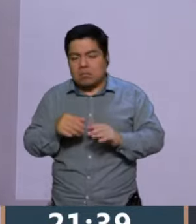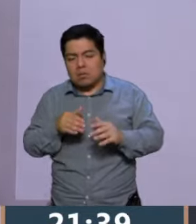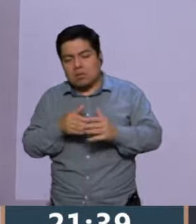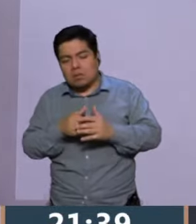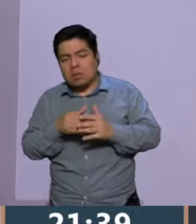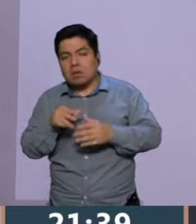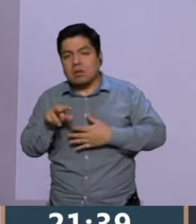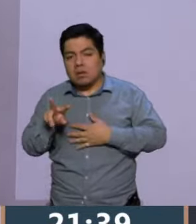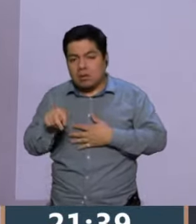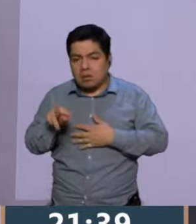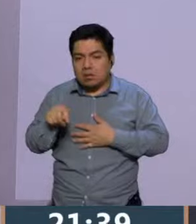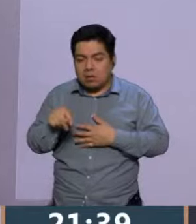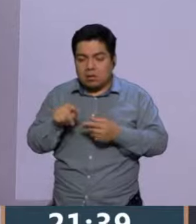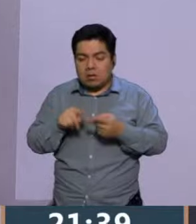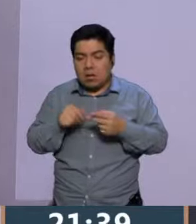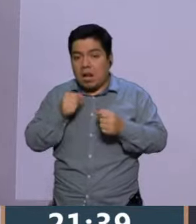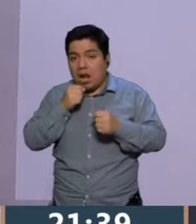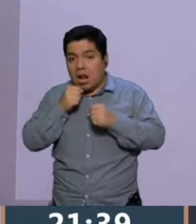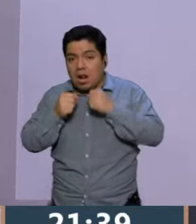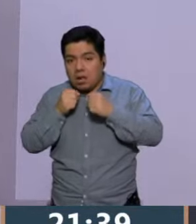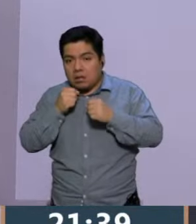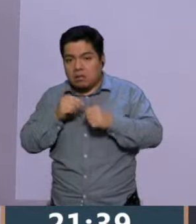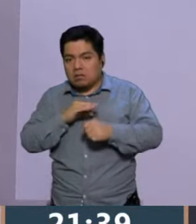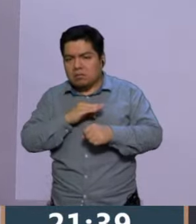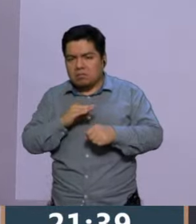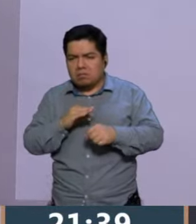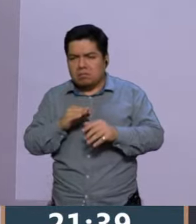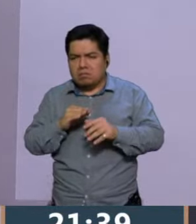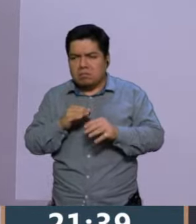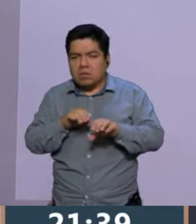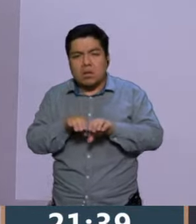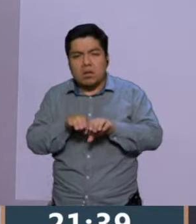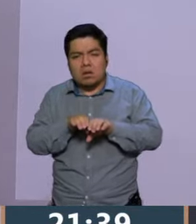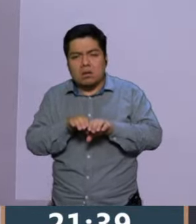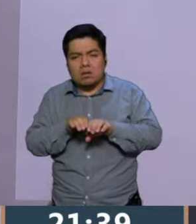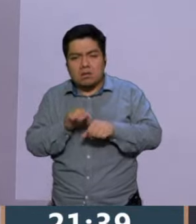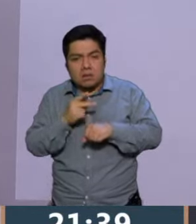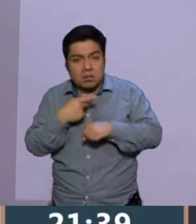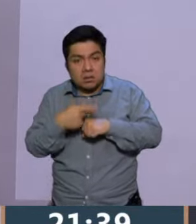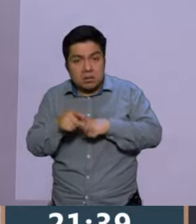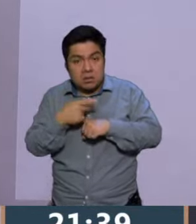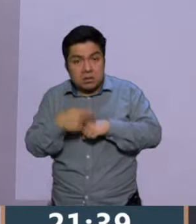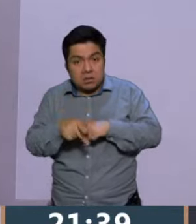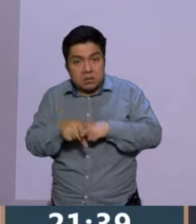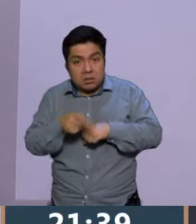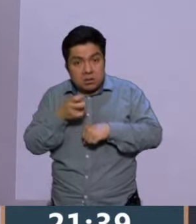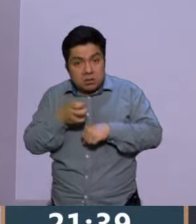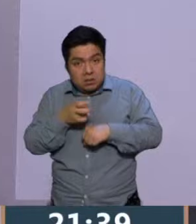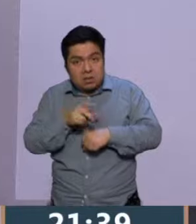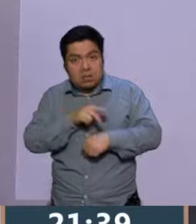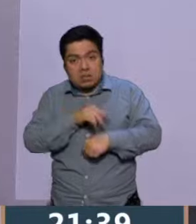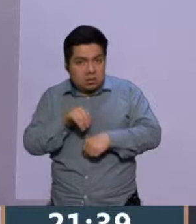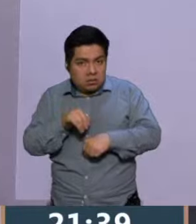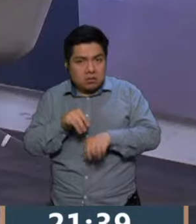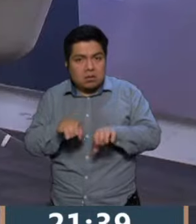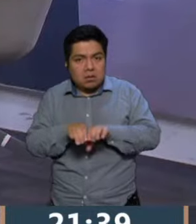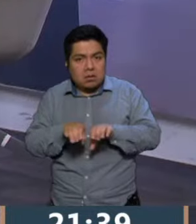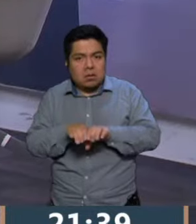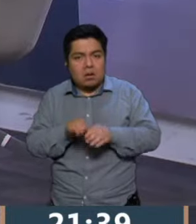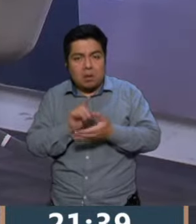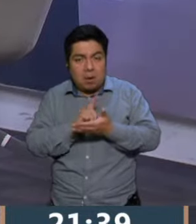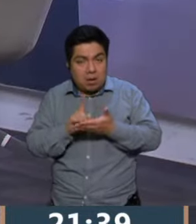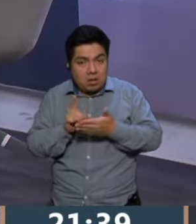en contra de medios de comunicación y de periodistas, se podría sentar un precedente peligroso, ¿no? Porque podría, ahí sí, en ese caso, vulnerar la libertad de